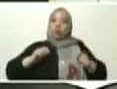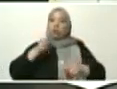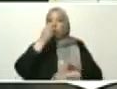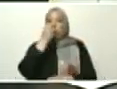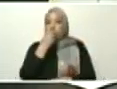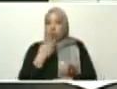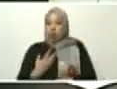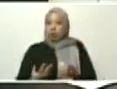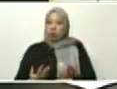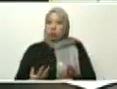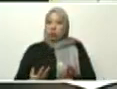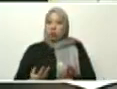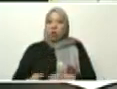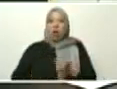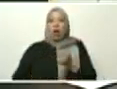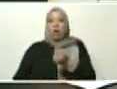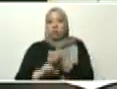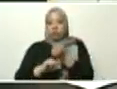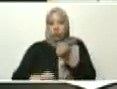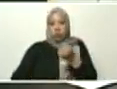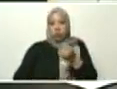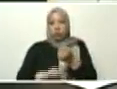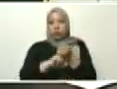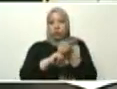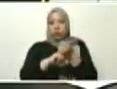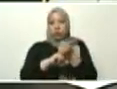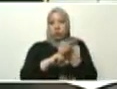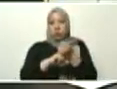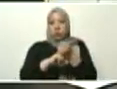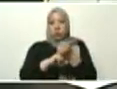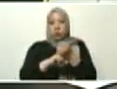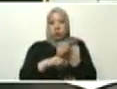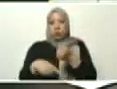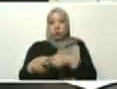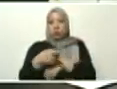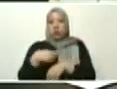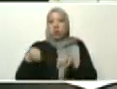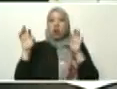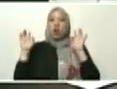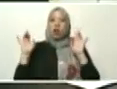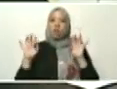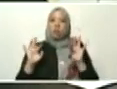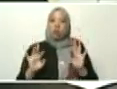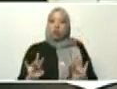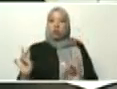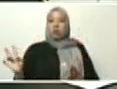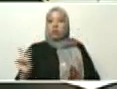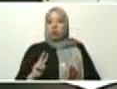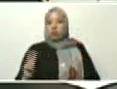efectivos en apoyo a la migración venezolana.